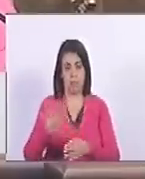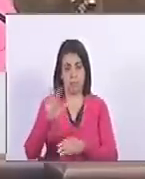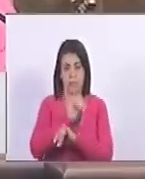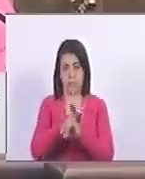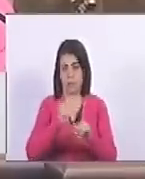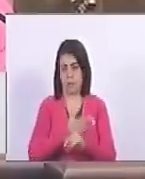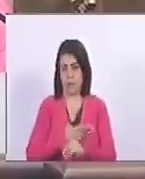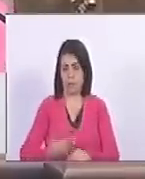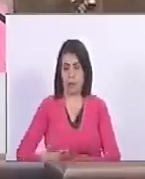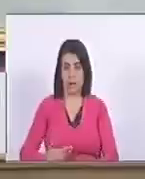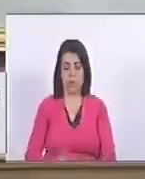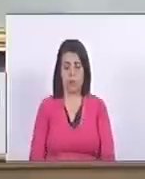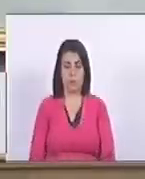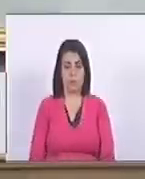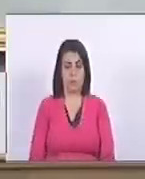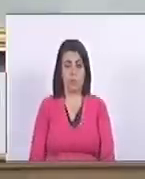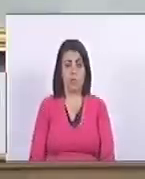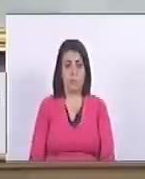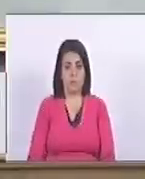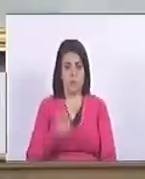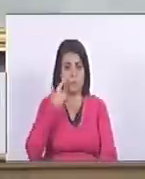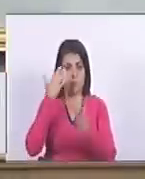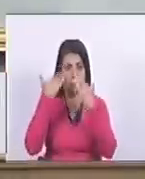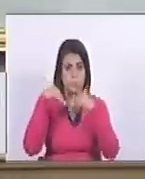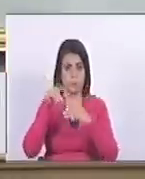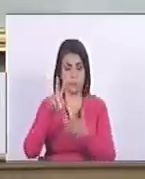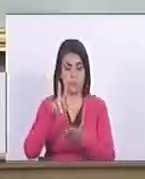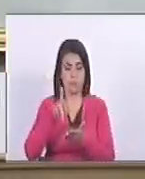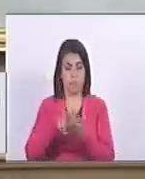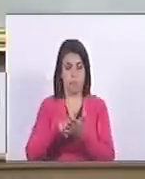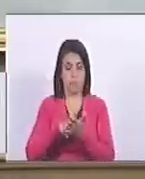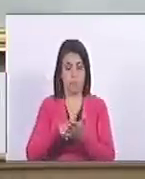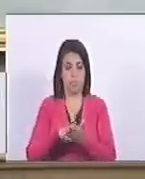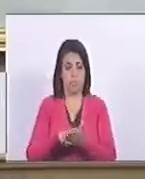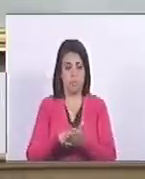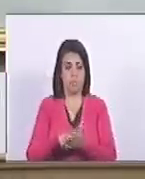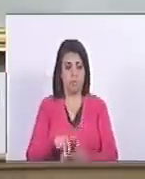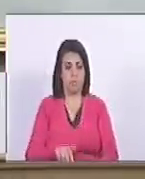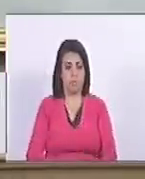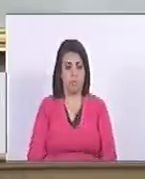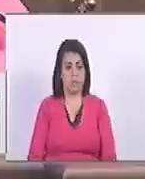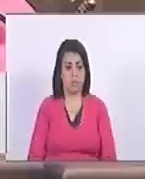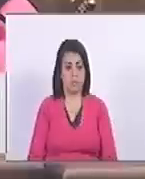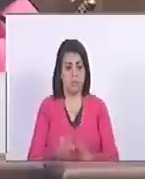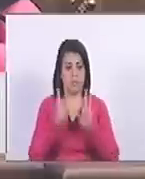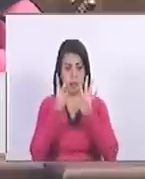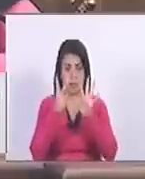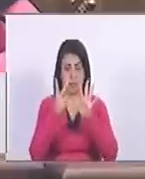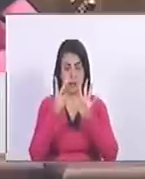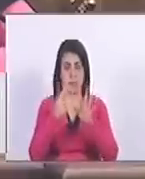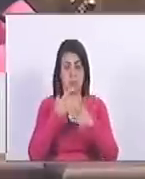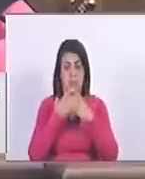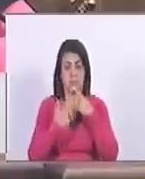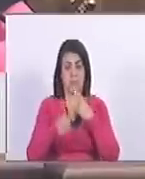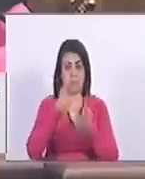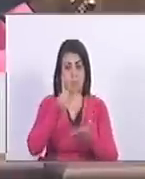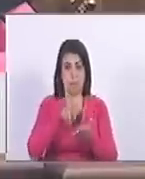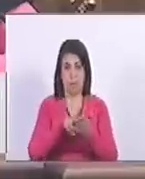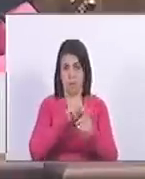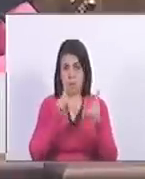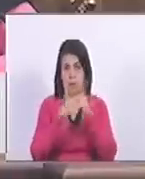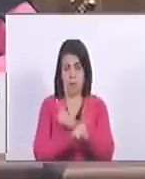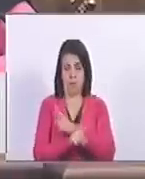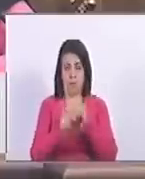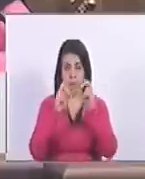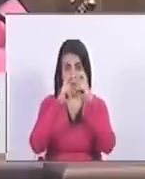todo, señor presidente. En consideración, aprobado, siguiente. Séptimo, se propone aprobar sin modificación